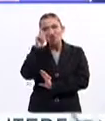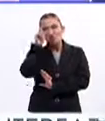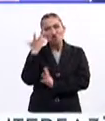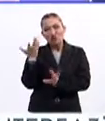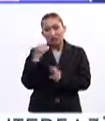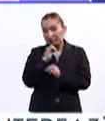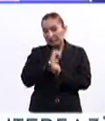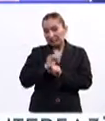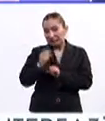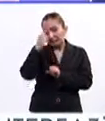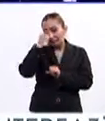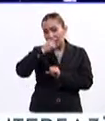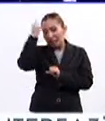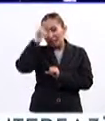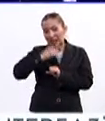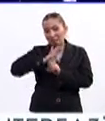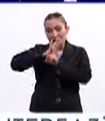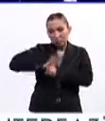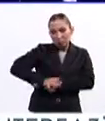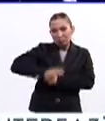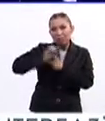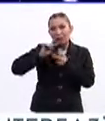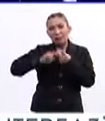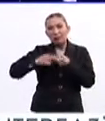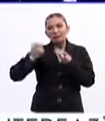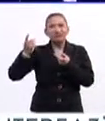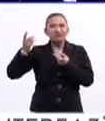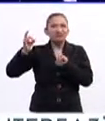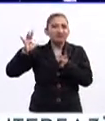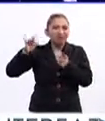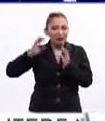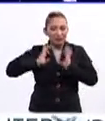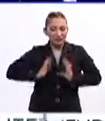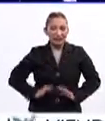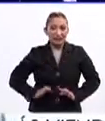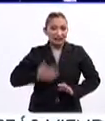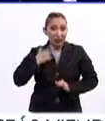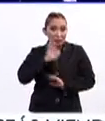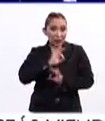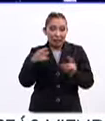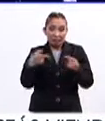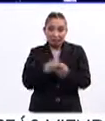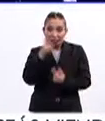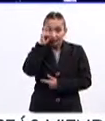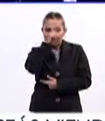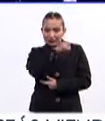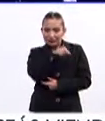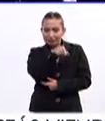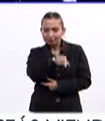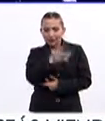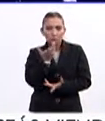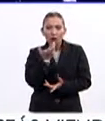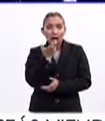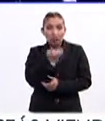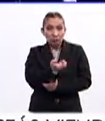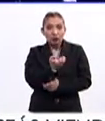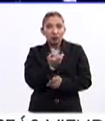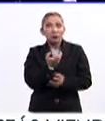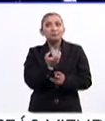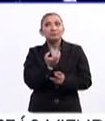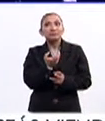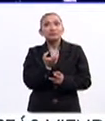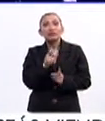no es tan sencillo, las presiones, la cuestión física puede ser un poco compleja, pero no por